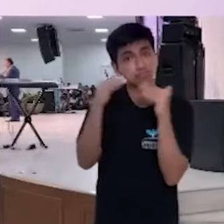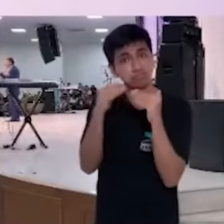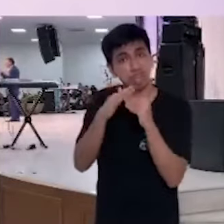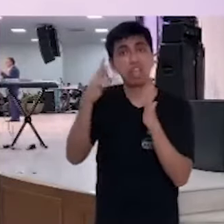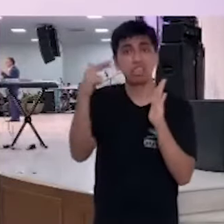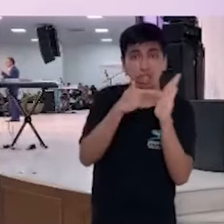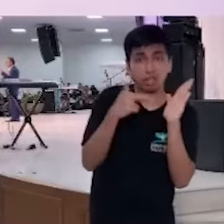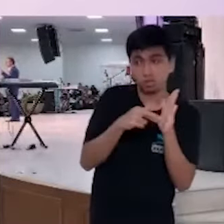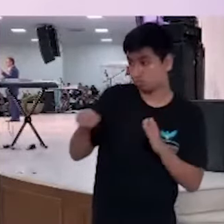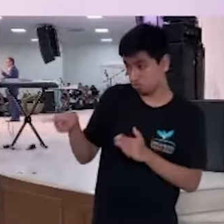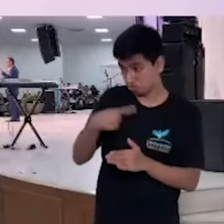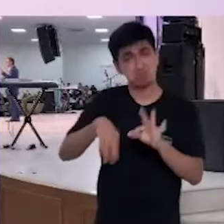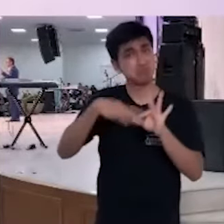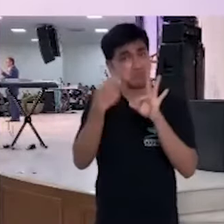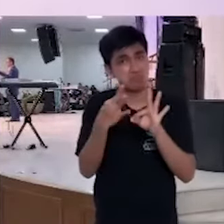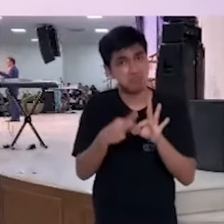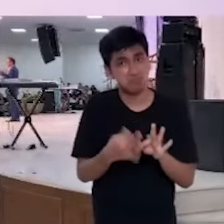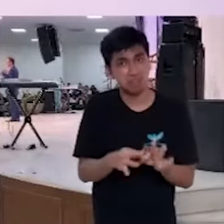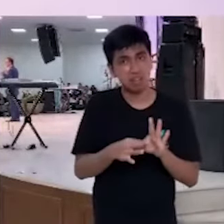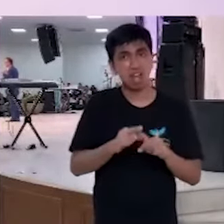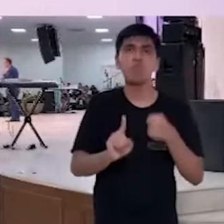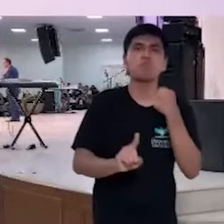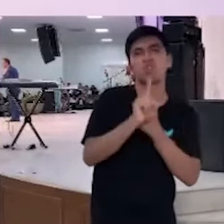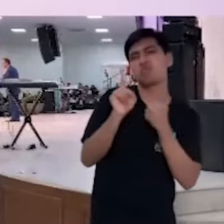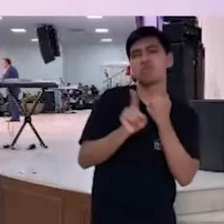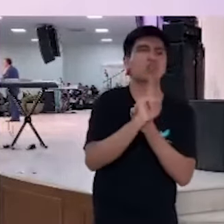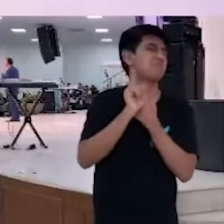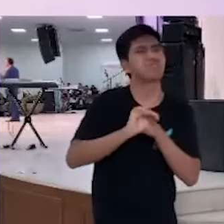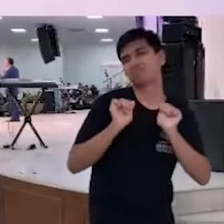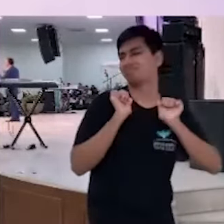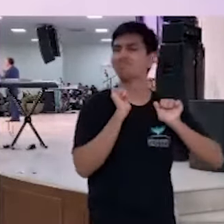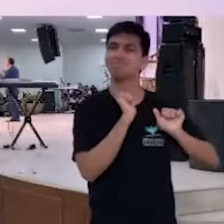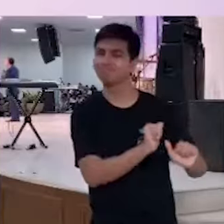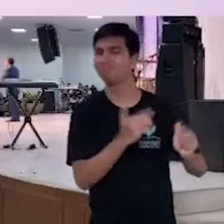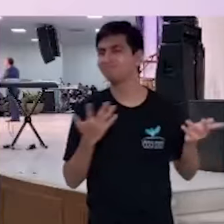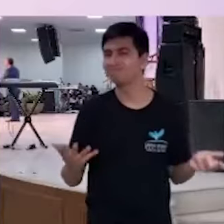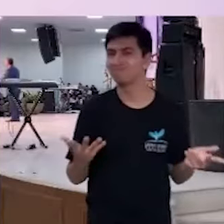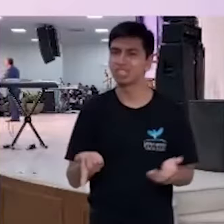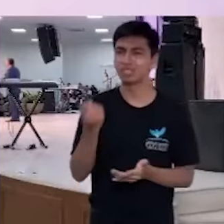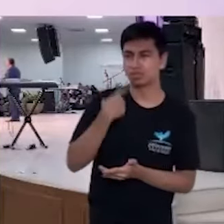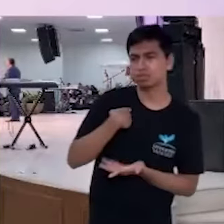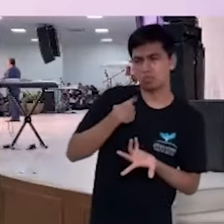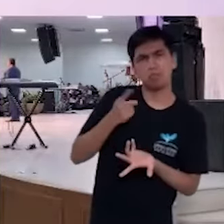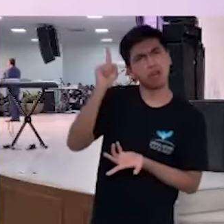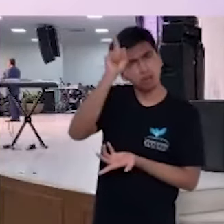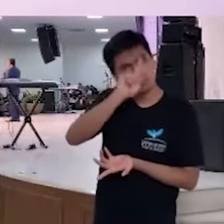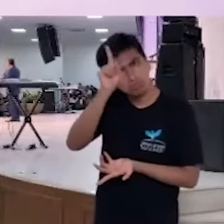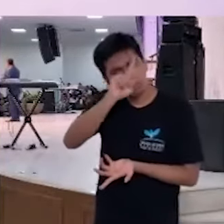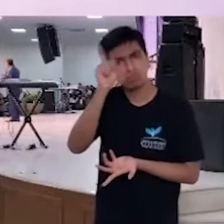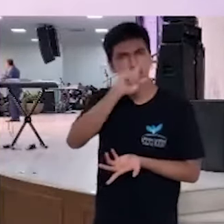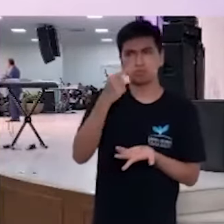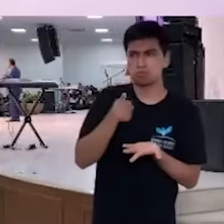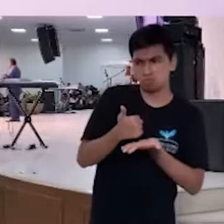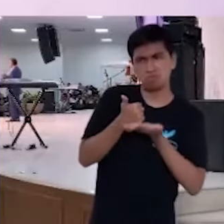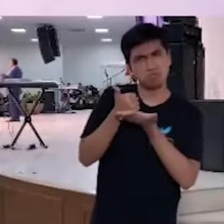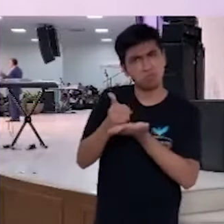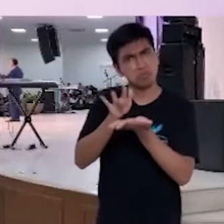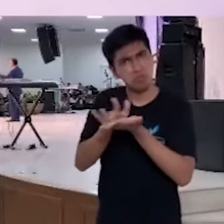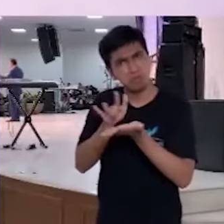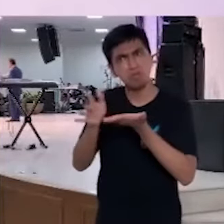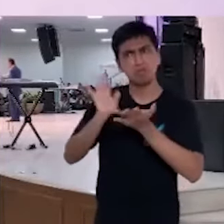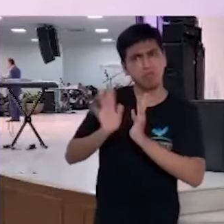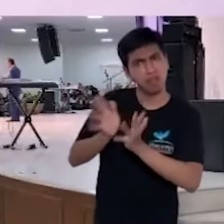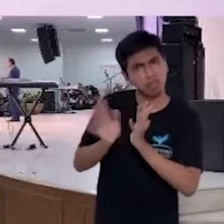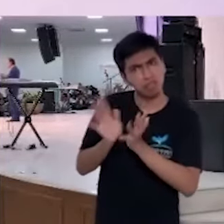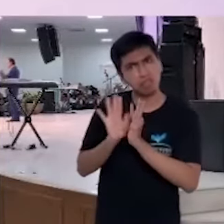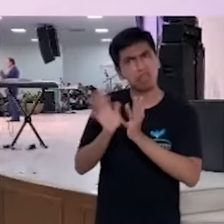de muchos problemas. Van a recibir consejo mío, van a recibir oración mía, yo voy a platicar con ustedes, les voy a